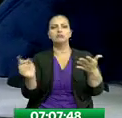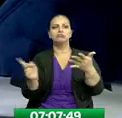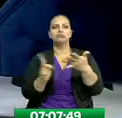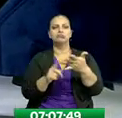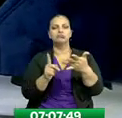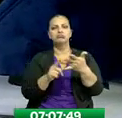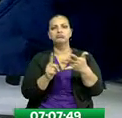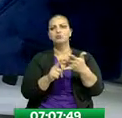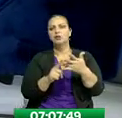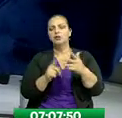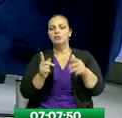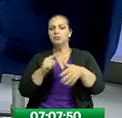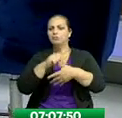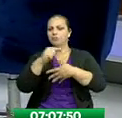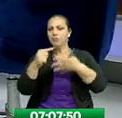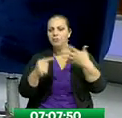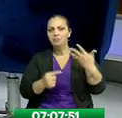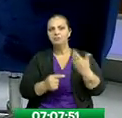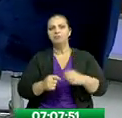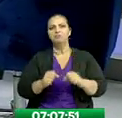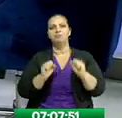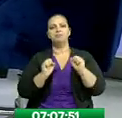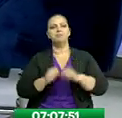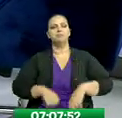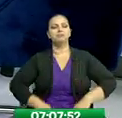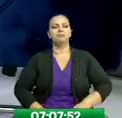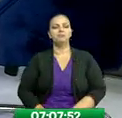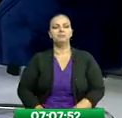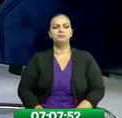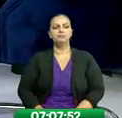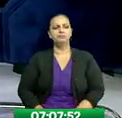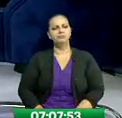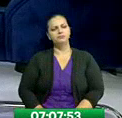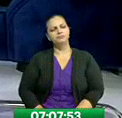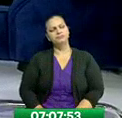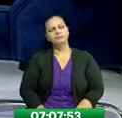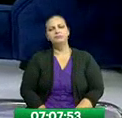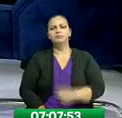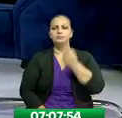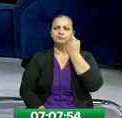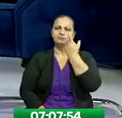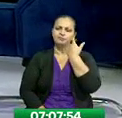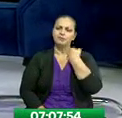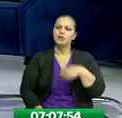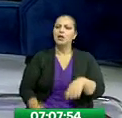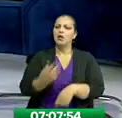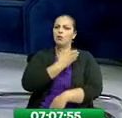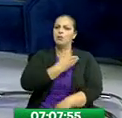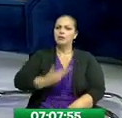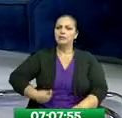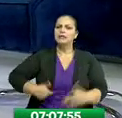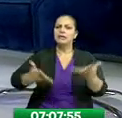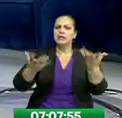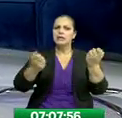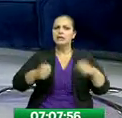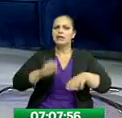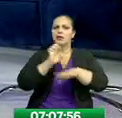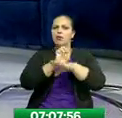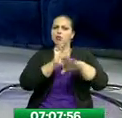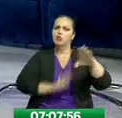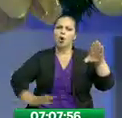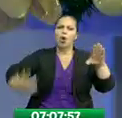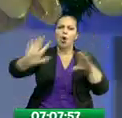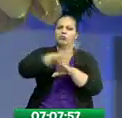gobierno nacional, pero una cosa es lograr cobertura en todo el territorio nacional y otra es garantizar la calidad de